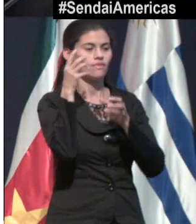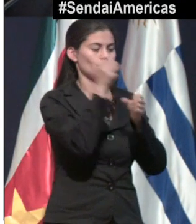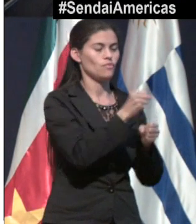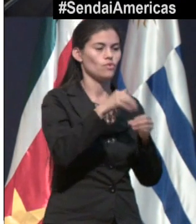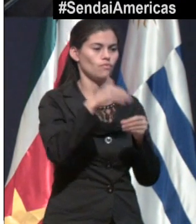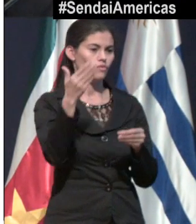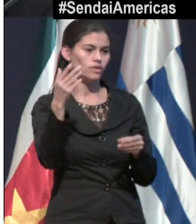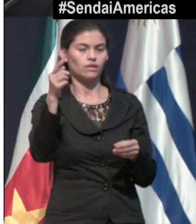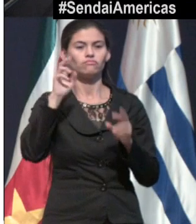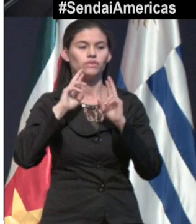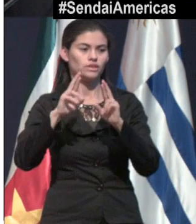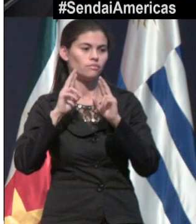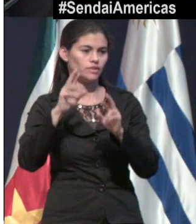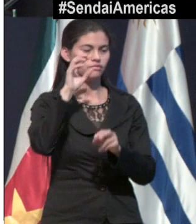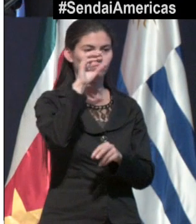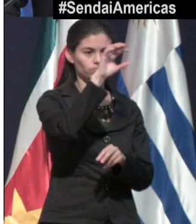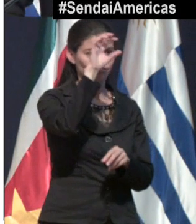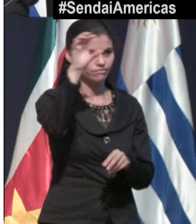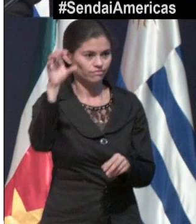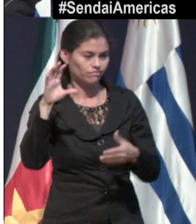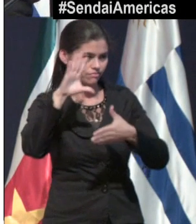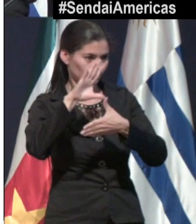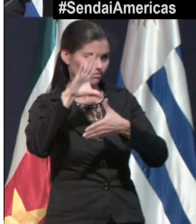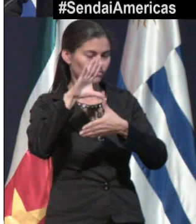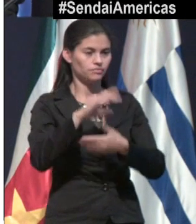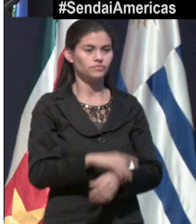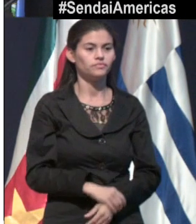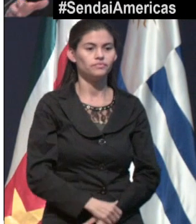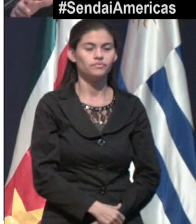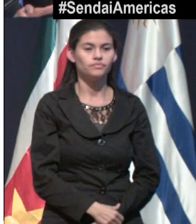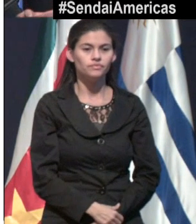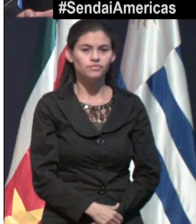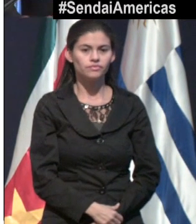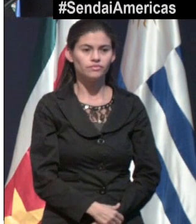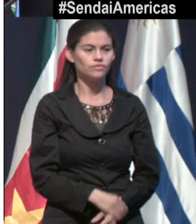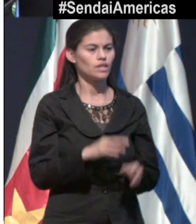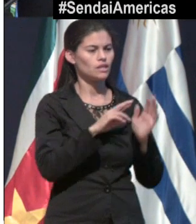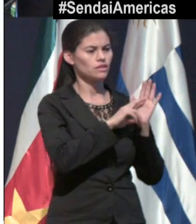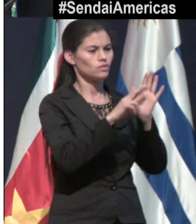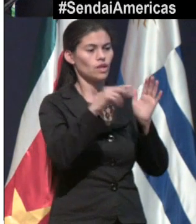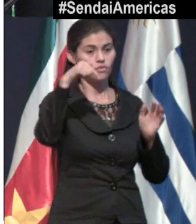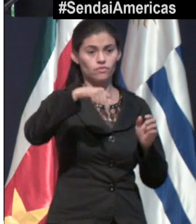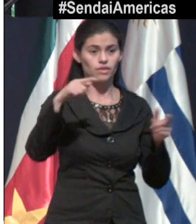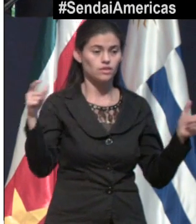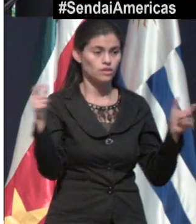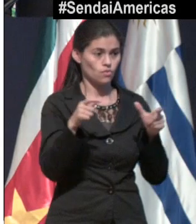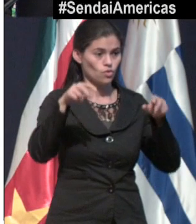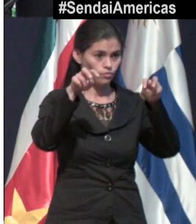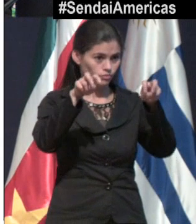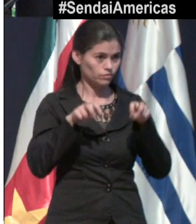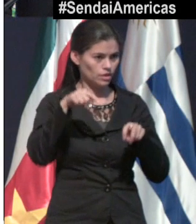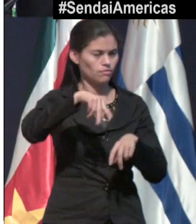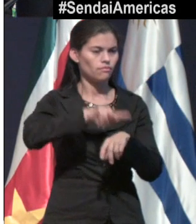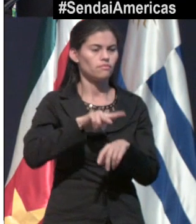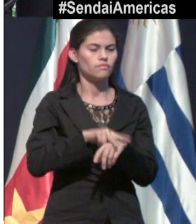político de los representantes nacionales del continente. El resultado de esta reunión en Paraguay,